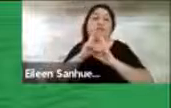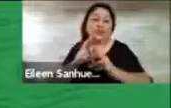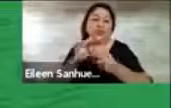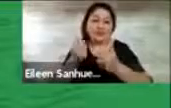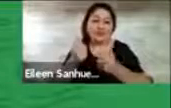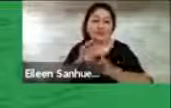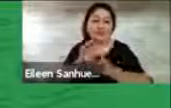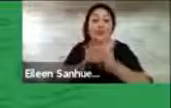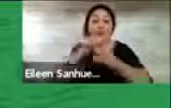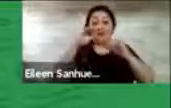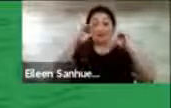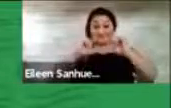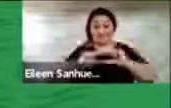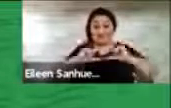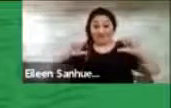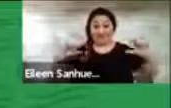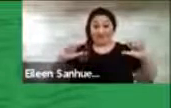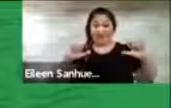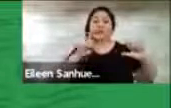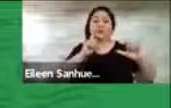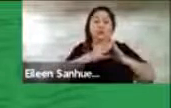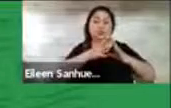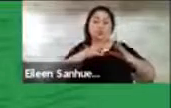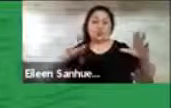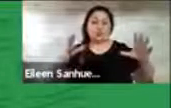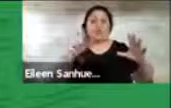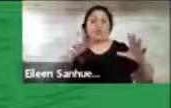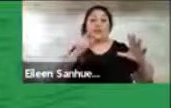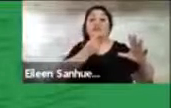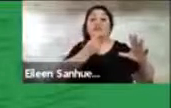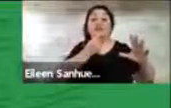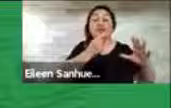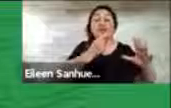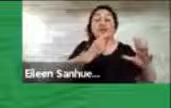bananas, pero el más fácil es que hay 2 basureros y por ejemplo hay 6